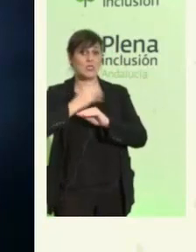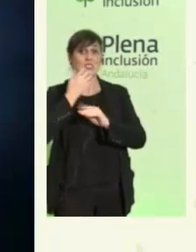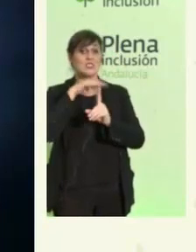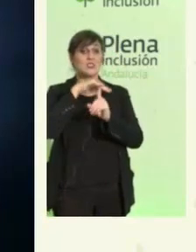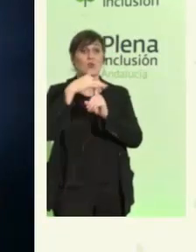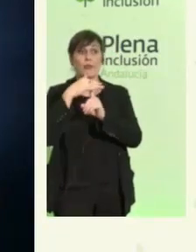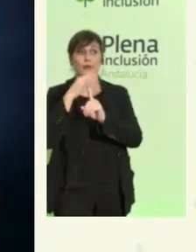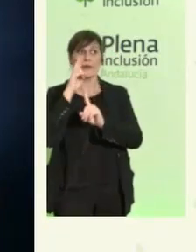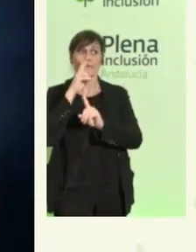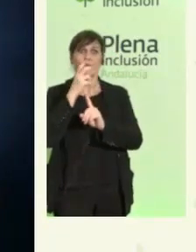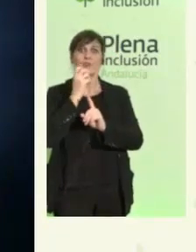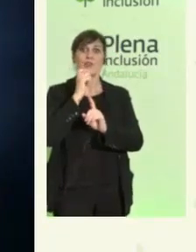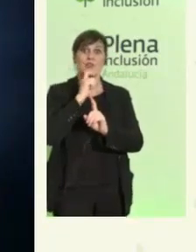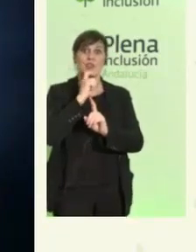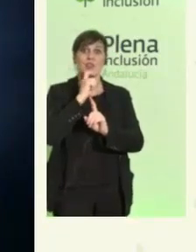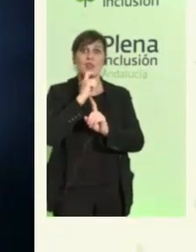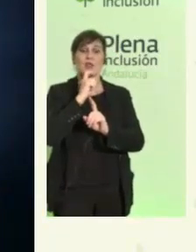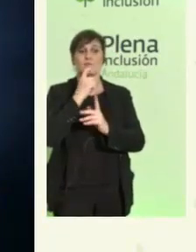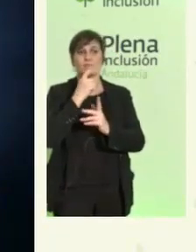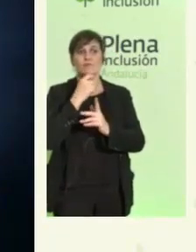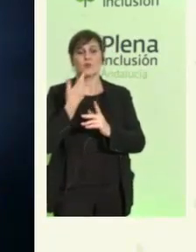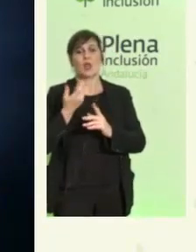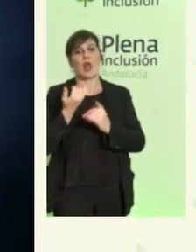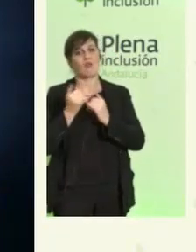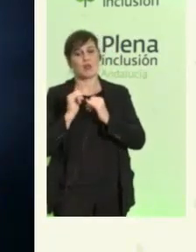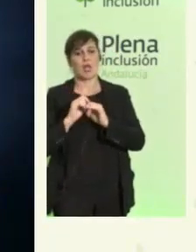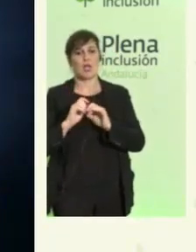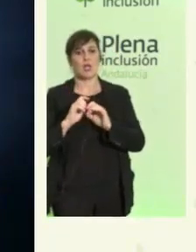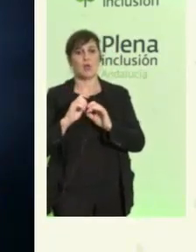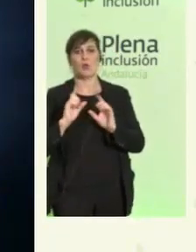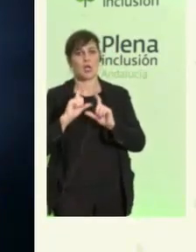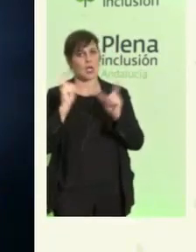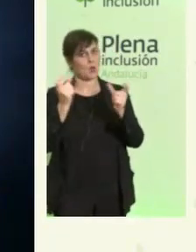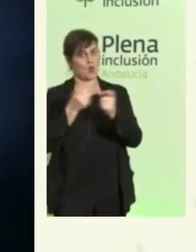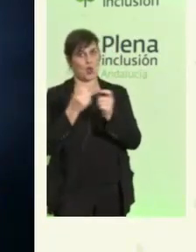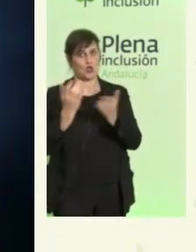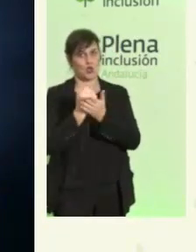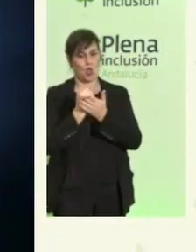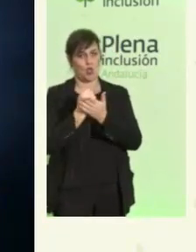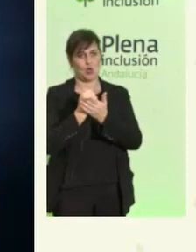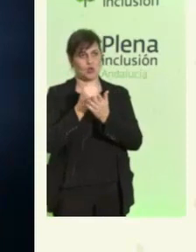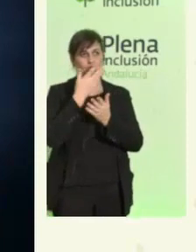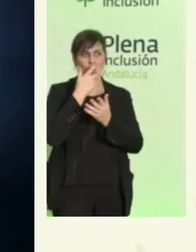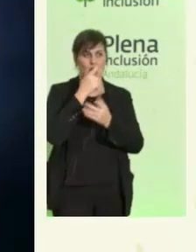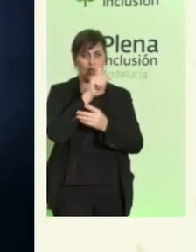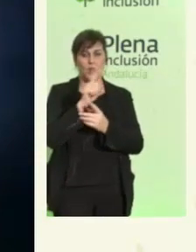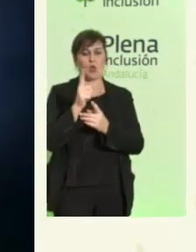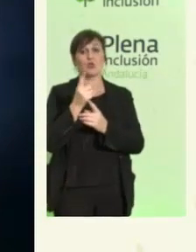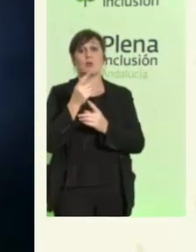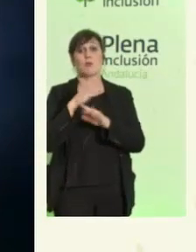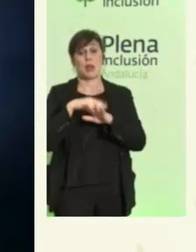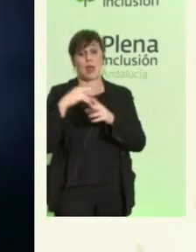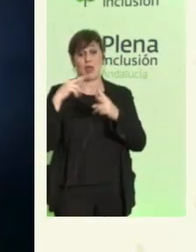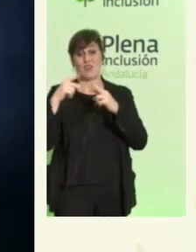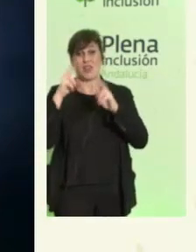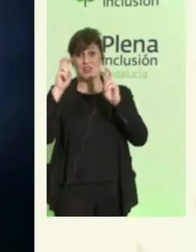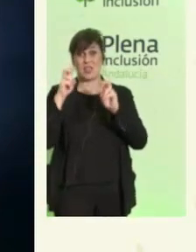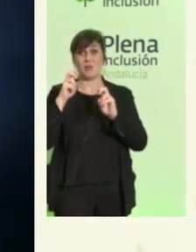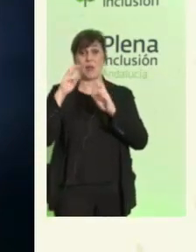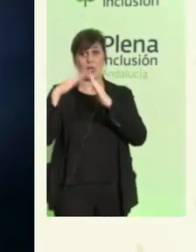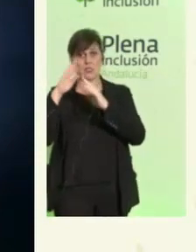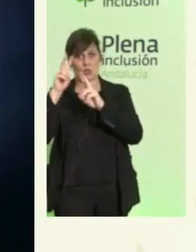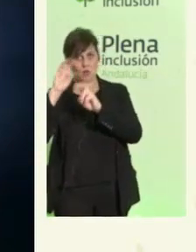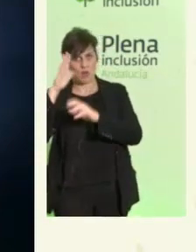difícil, problemática. Así que reunió a toda su gente para hablar de qué es lo que quería hacer. El siguiente quería comprar otra casa y mientras estamos haciendo